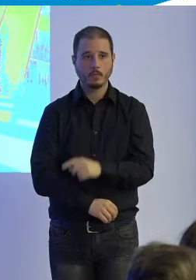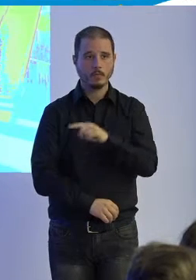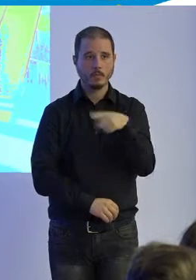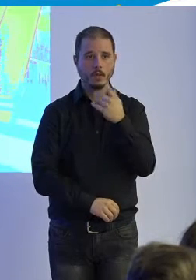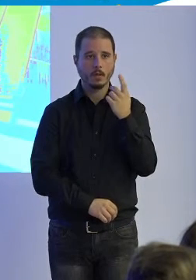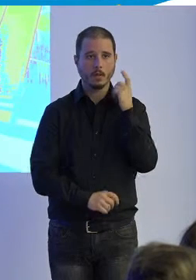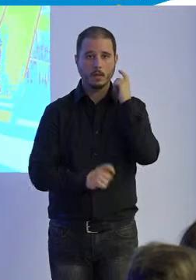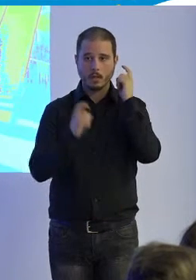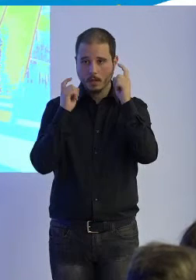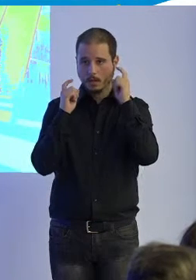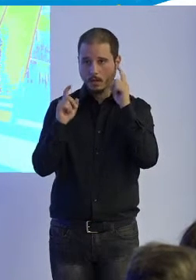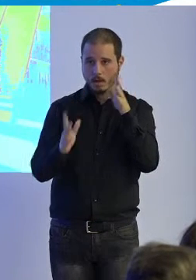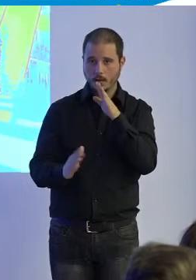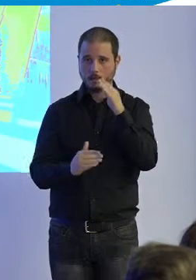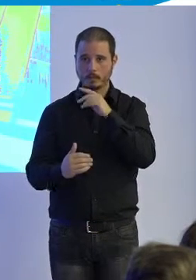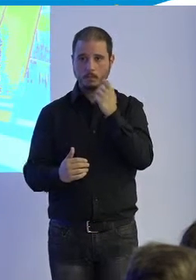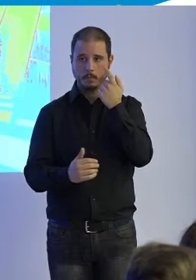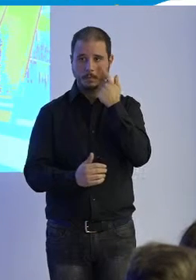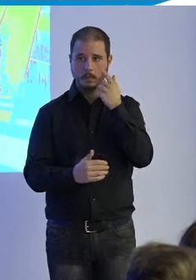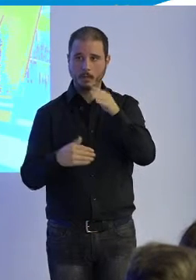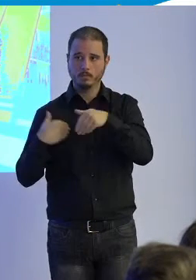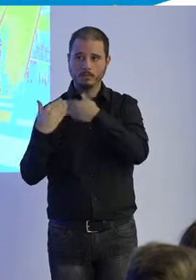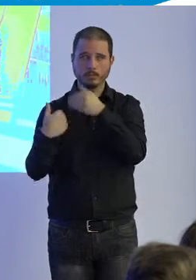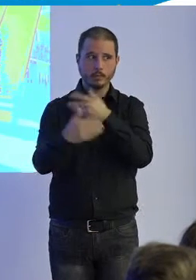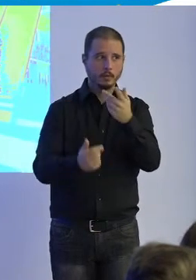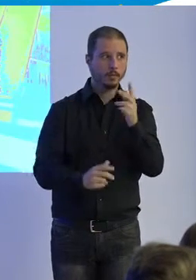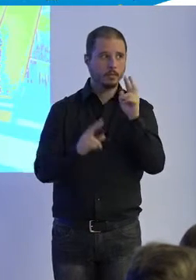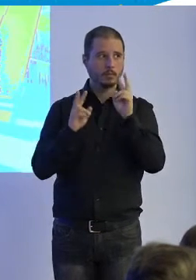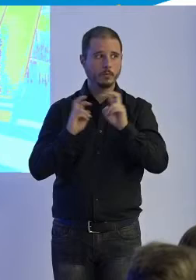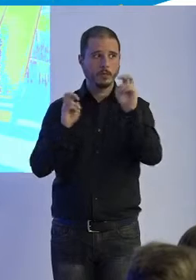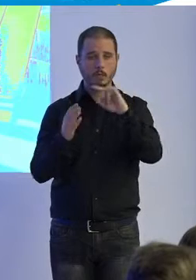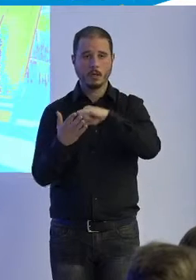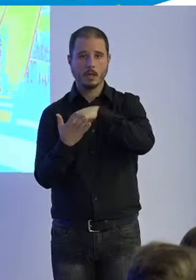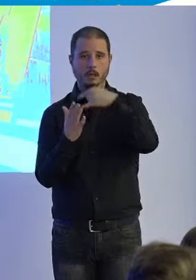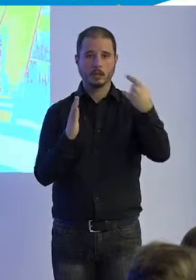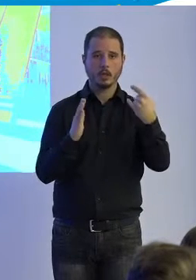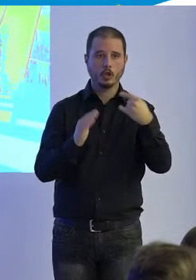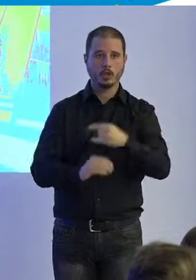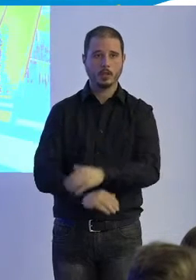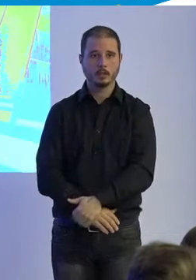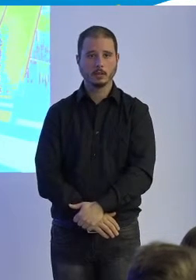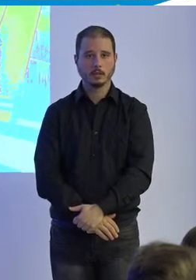ahora os explicaré un poquito la evolución, tratamos de traer todo lo que tiene que ver con tecnologías,